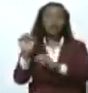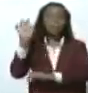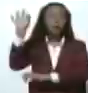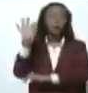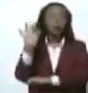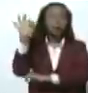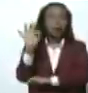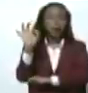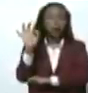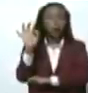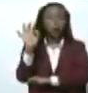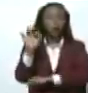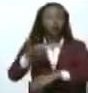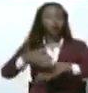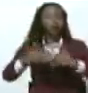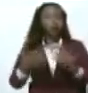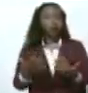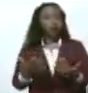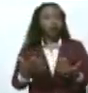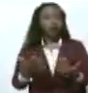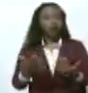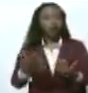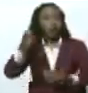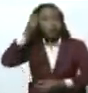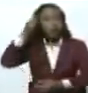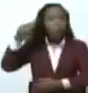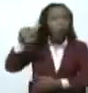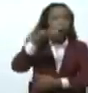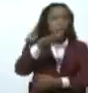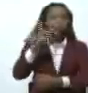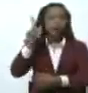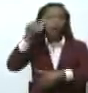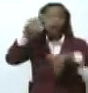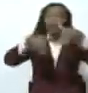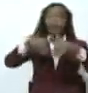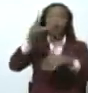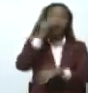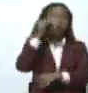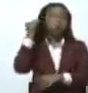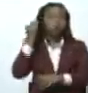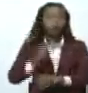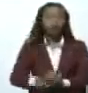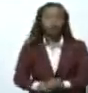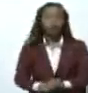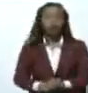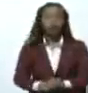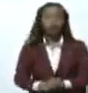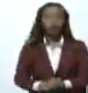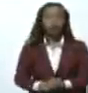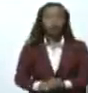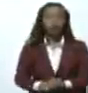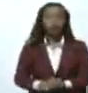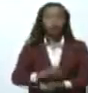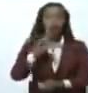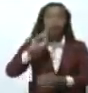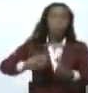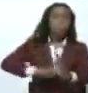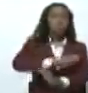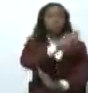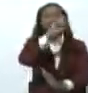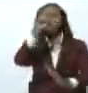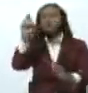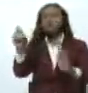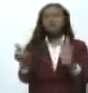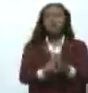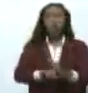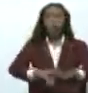41.80% de la población, de los electores y las electoras, y un total